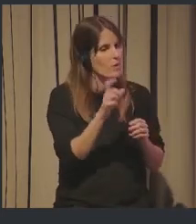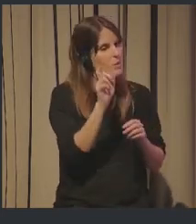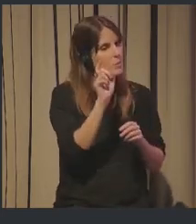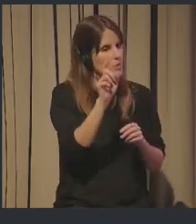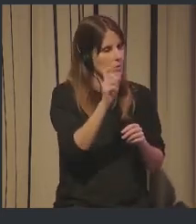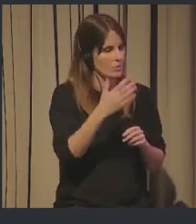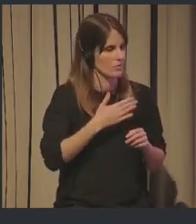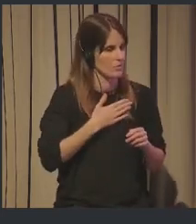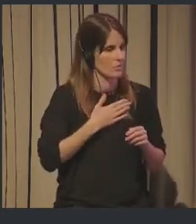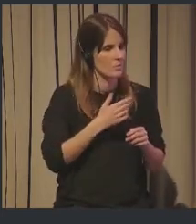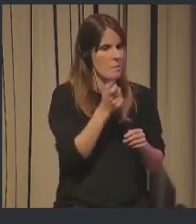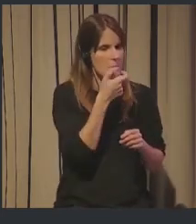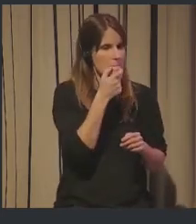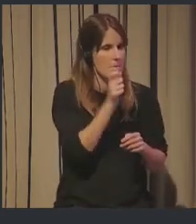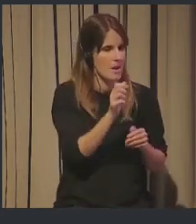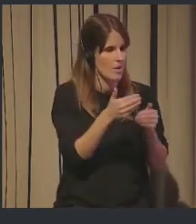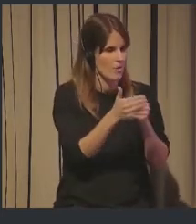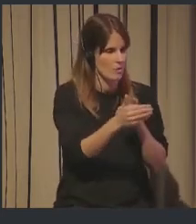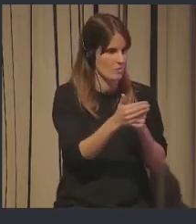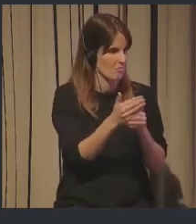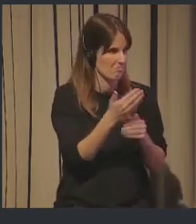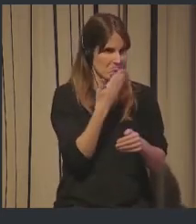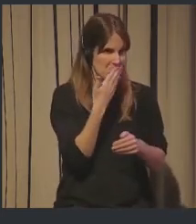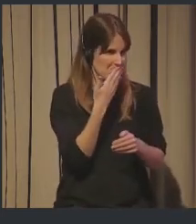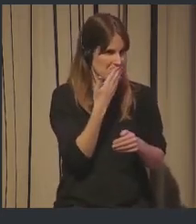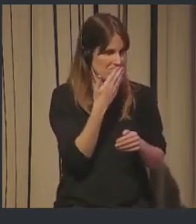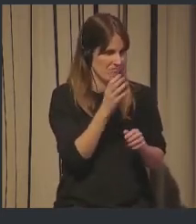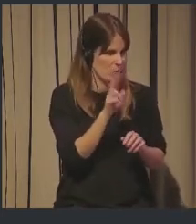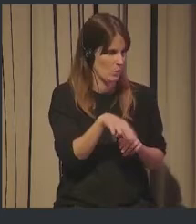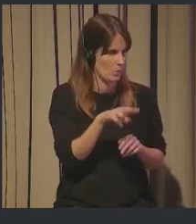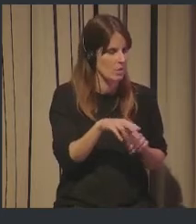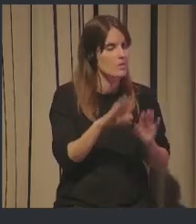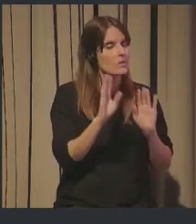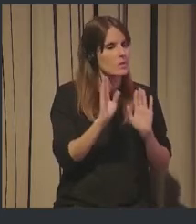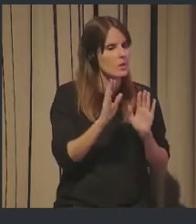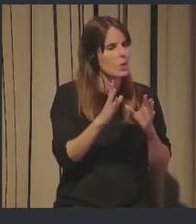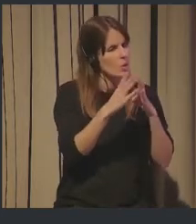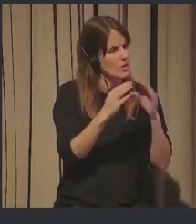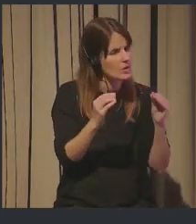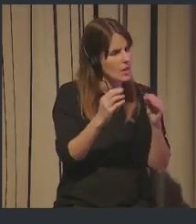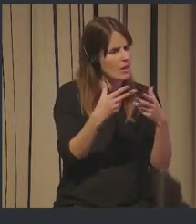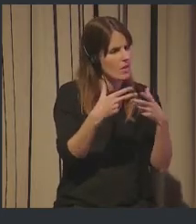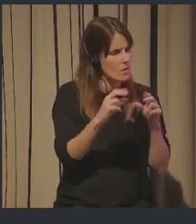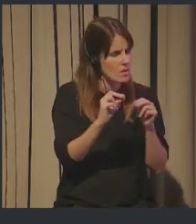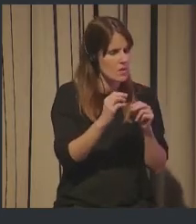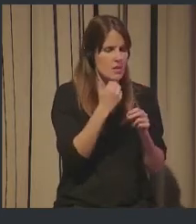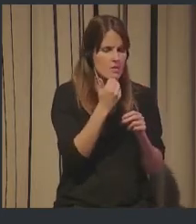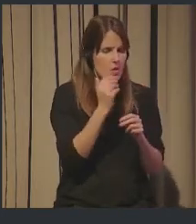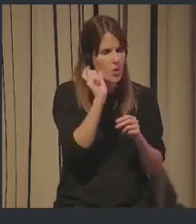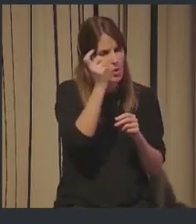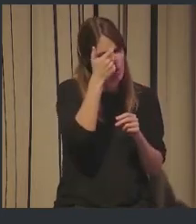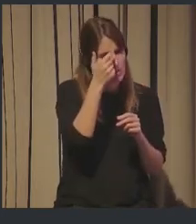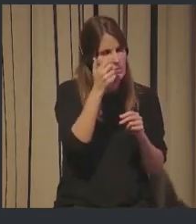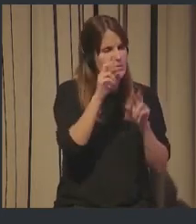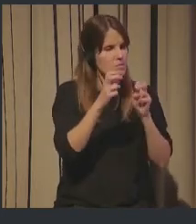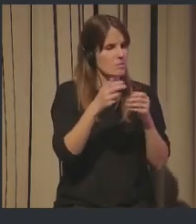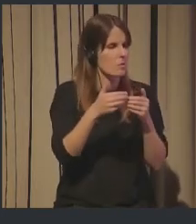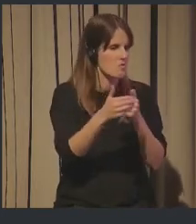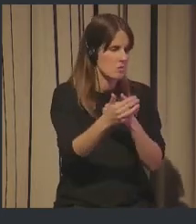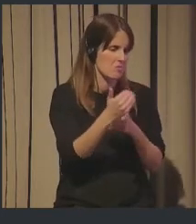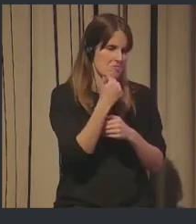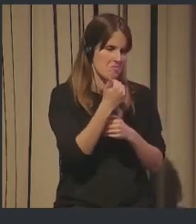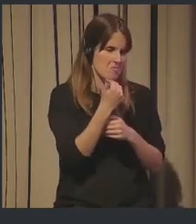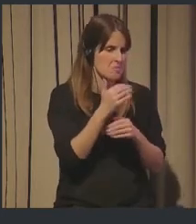y tampoco creo que lo hayan mencionado en vuestras clases, pero salimos de la universidad con ideas sobre el futuro y creo que la mayoría no